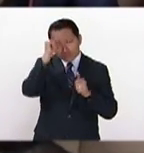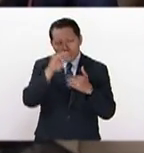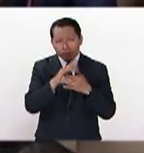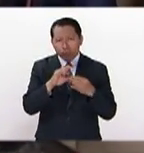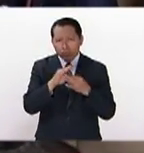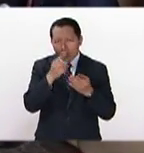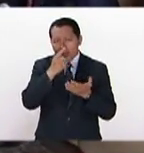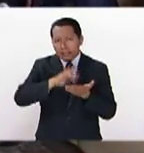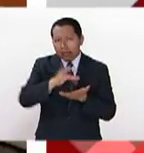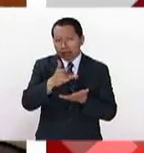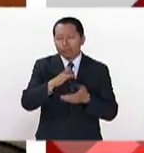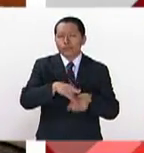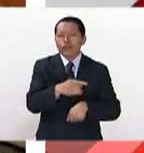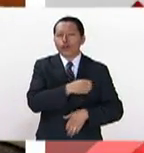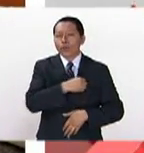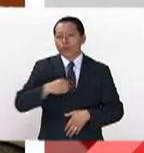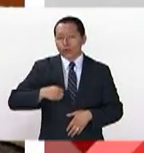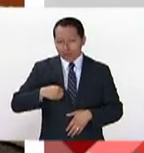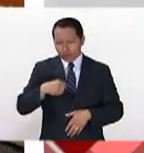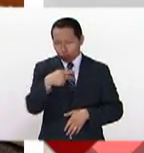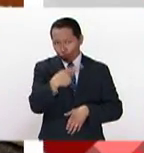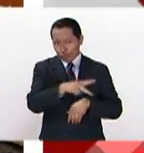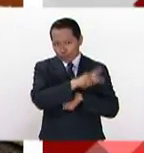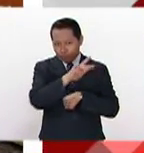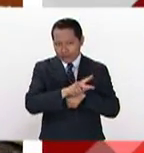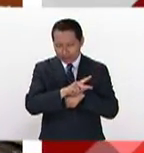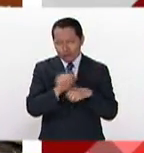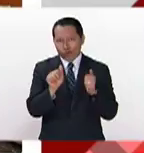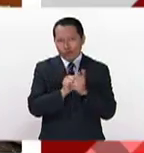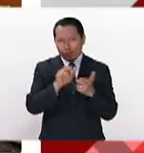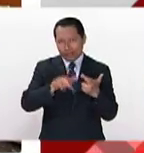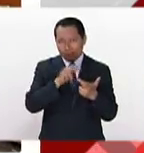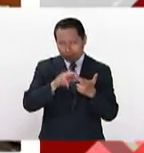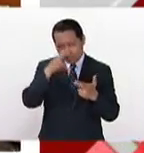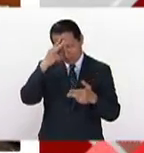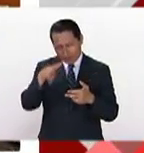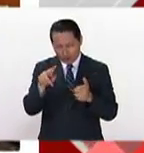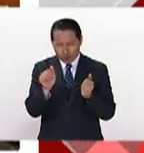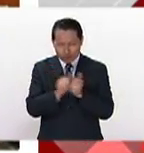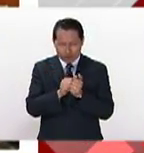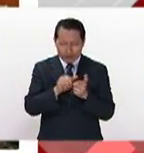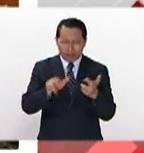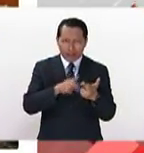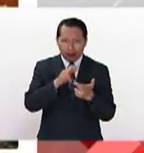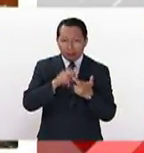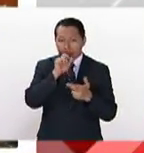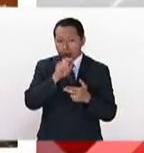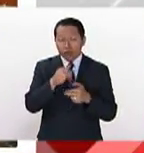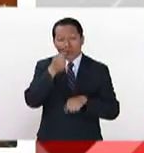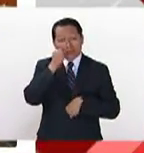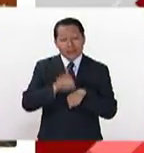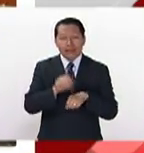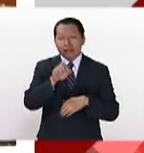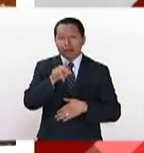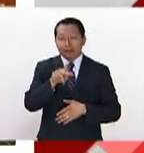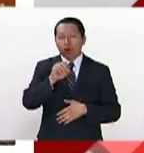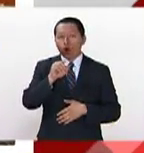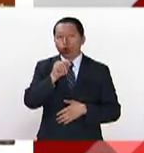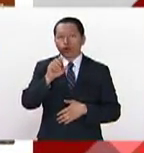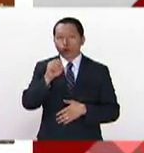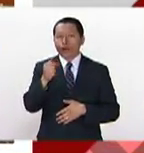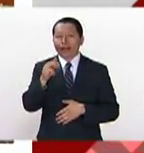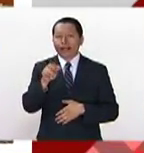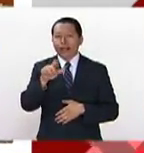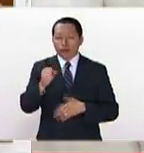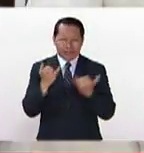de su país con la región, o de nuestro país con la región. Por otra parte, el secretario de Educación Pública, Otto Granados, también